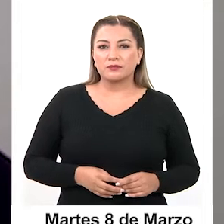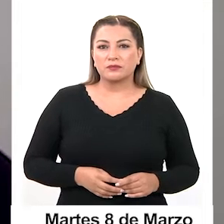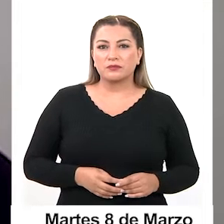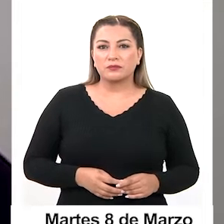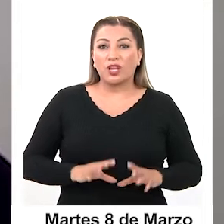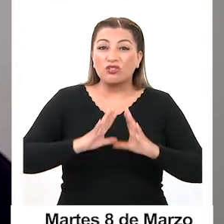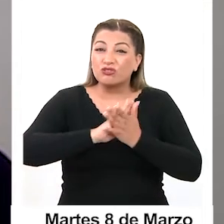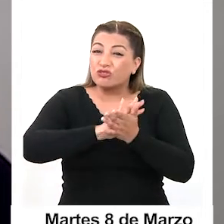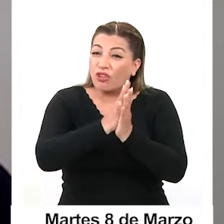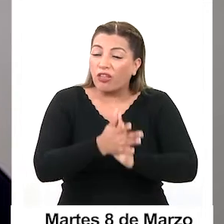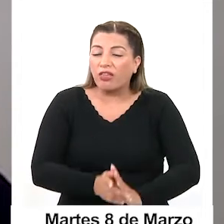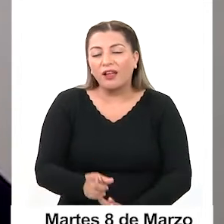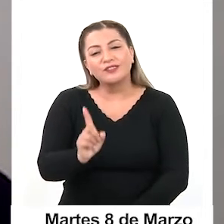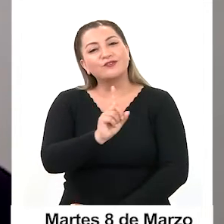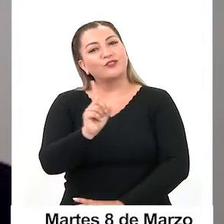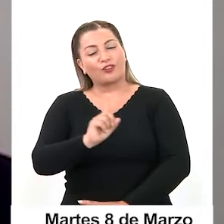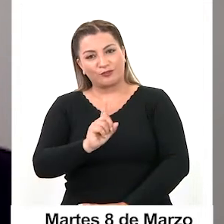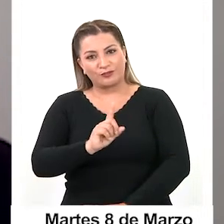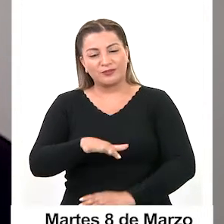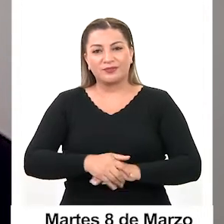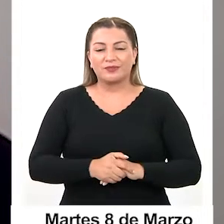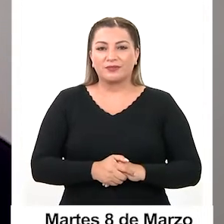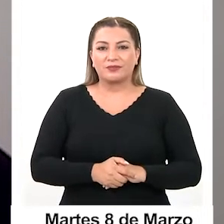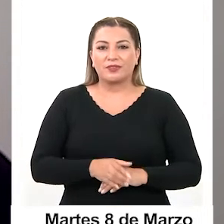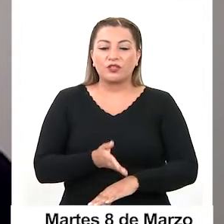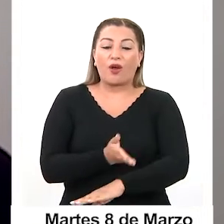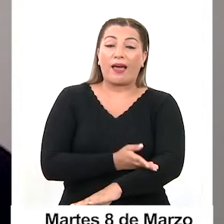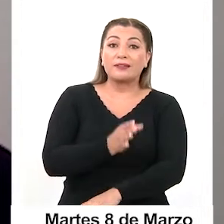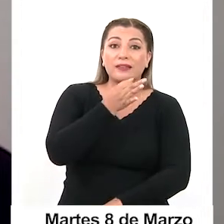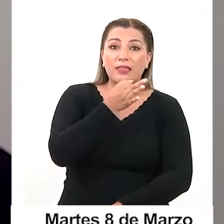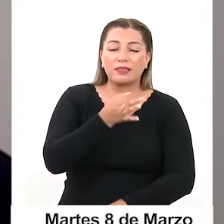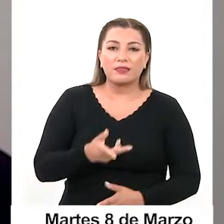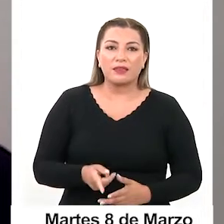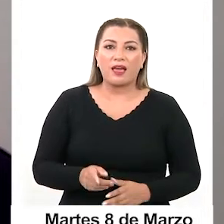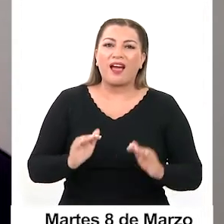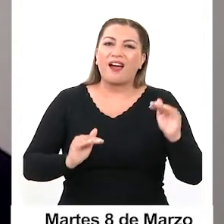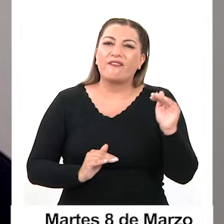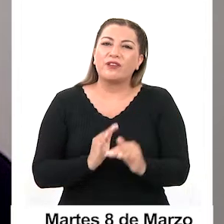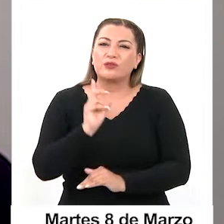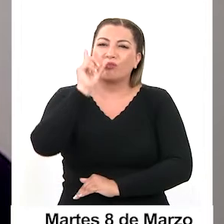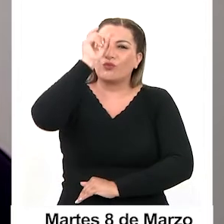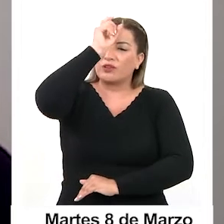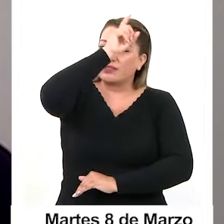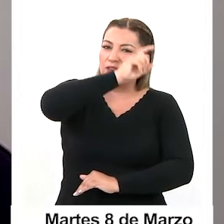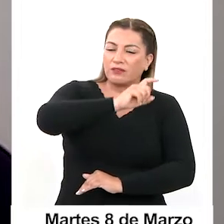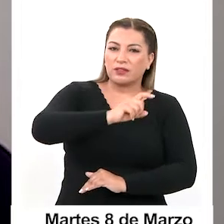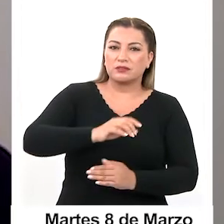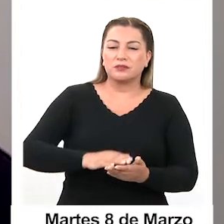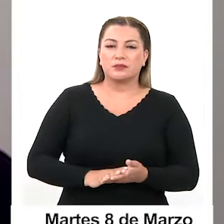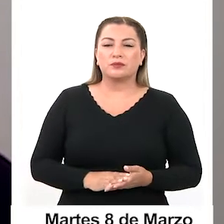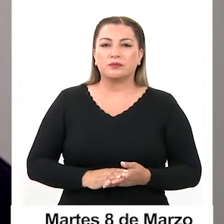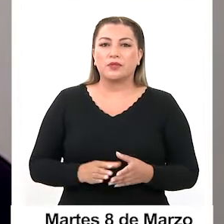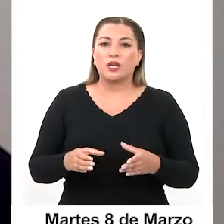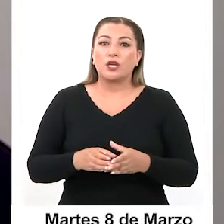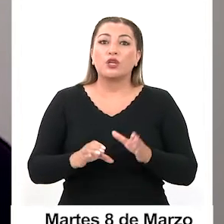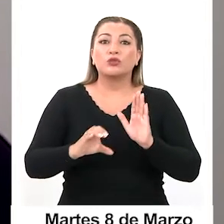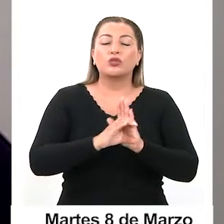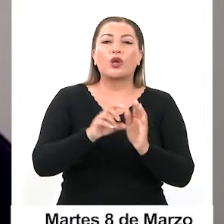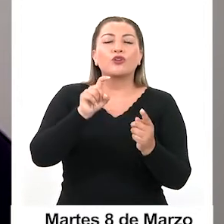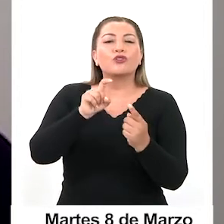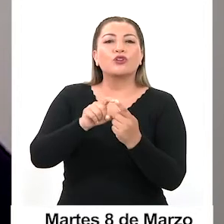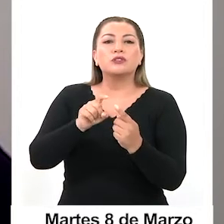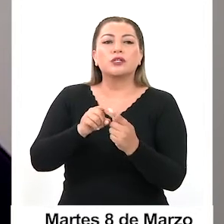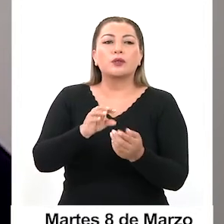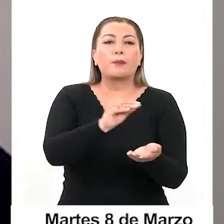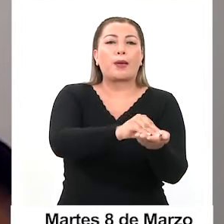No completamente, creemos que, bueno, lo que hablábamos anteriormente, a veces es difícil para la convención conectarse con